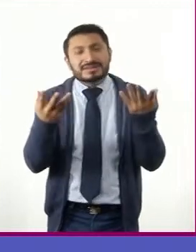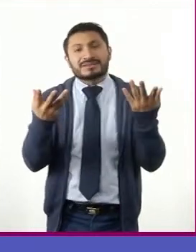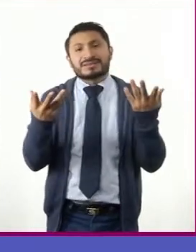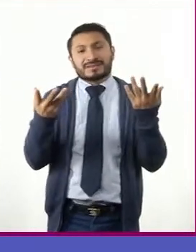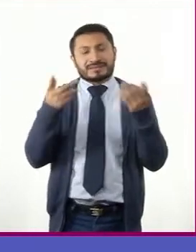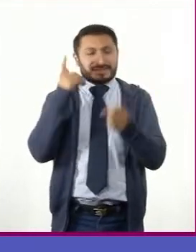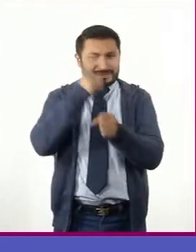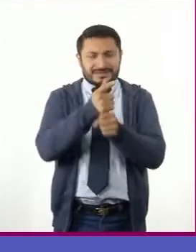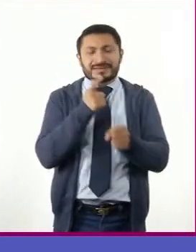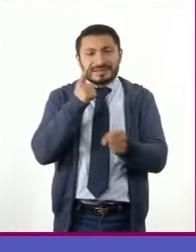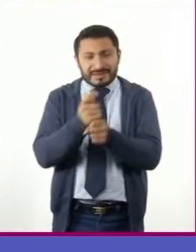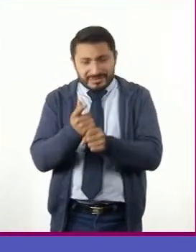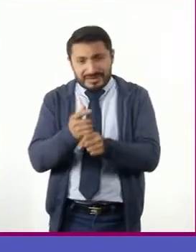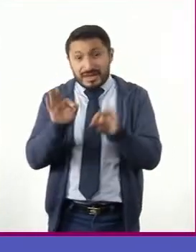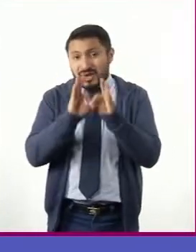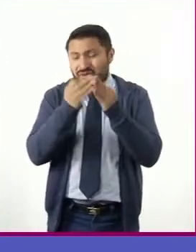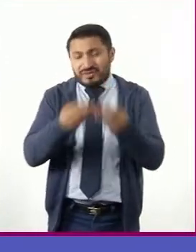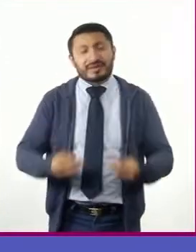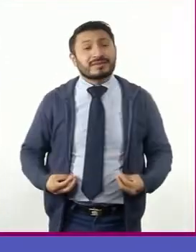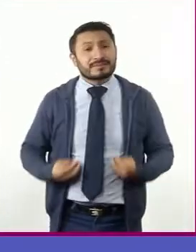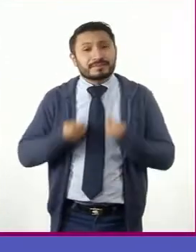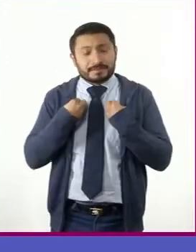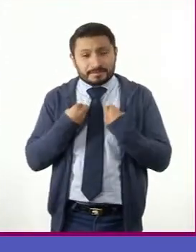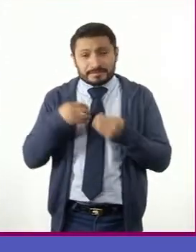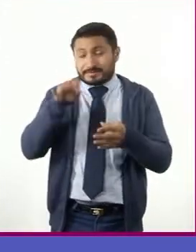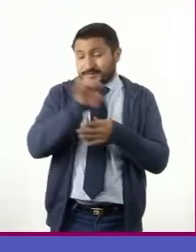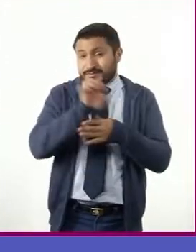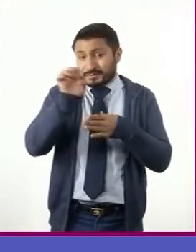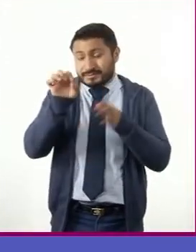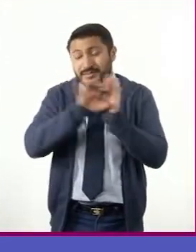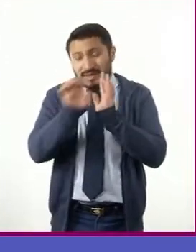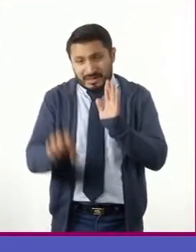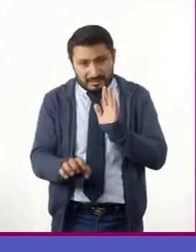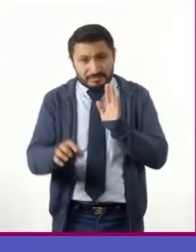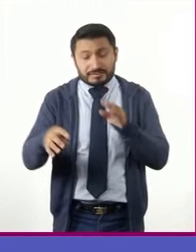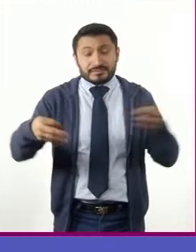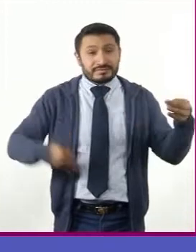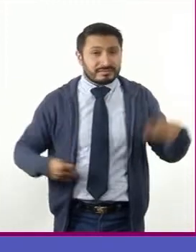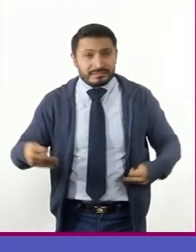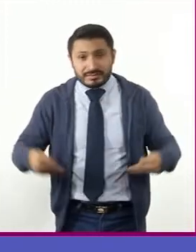poder identificar esos modos de vida. Por ejemplo, el teatro